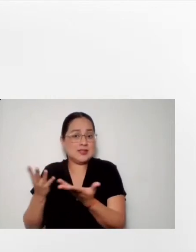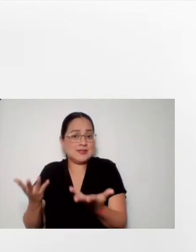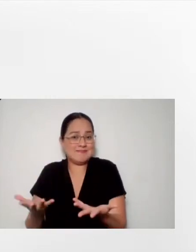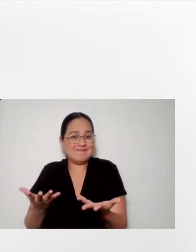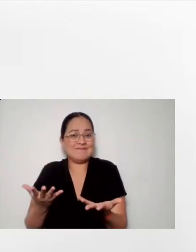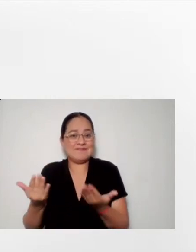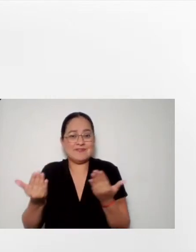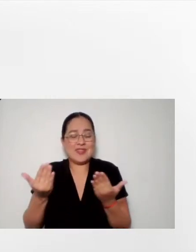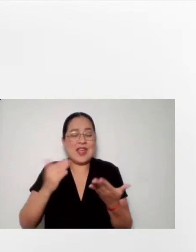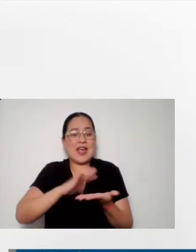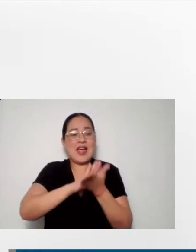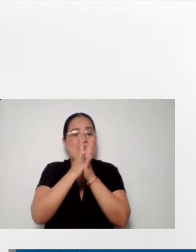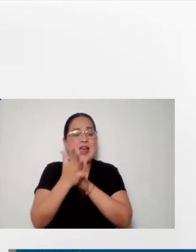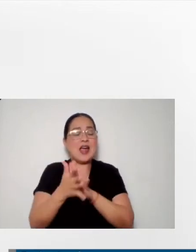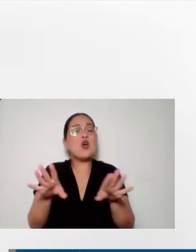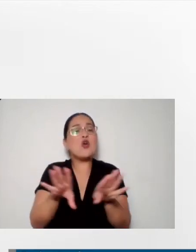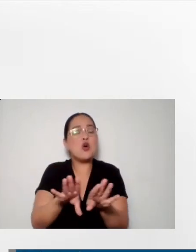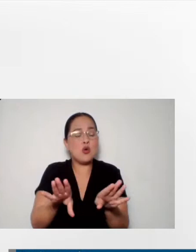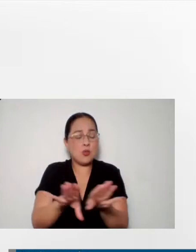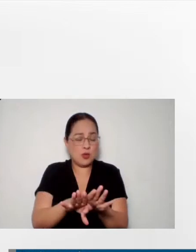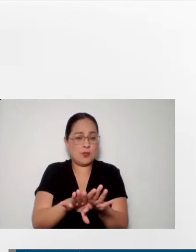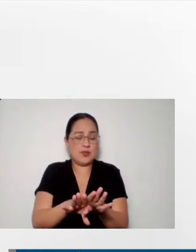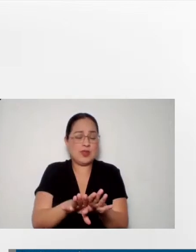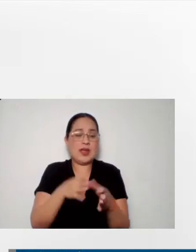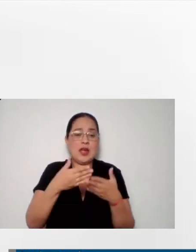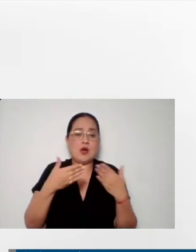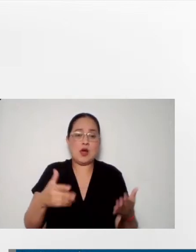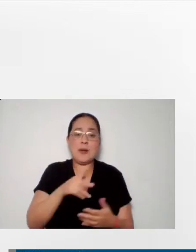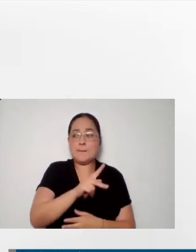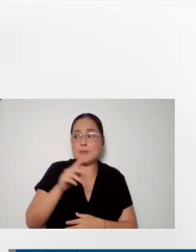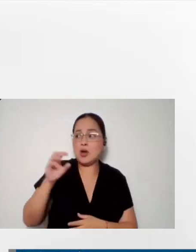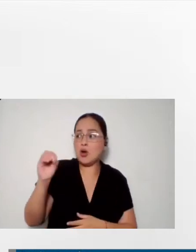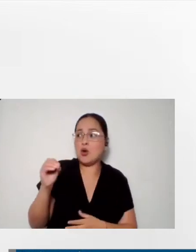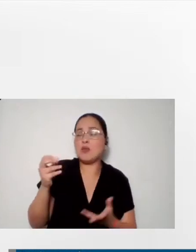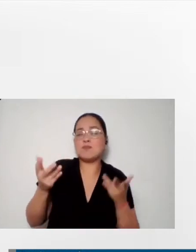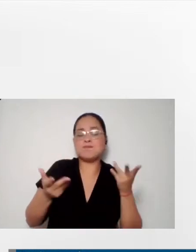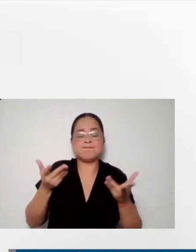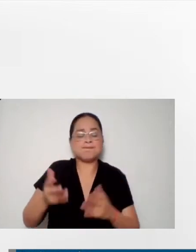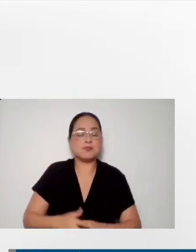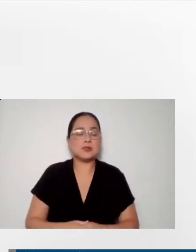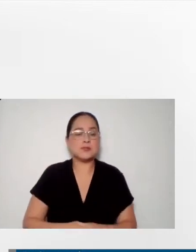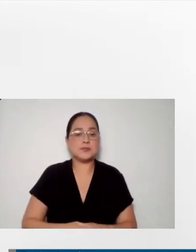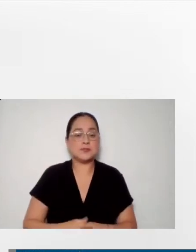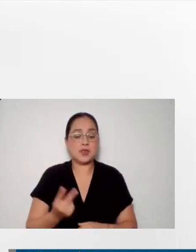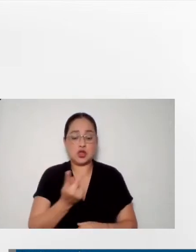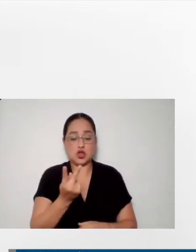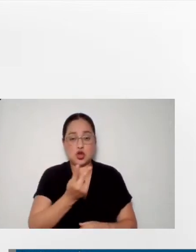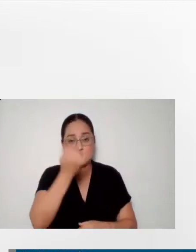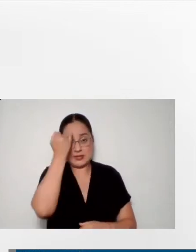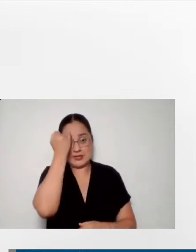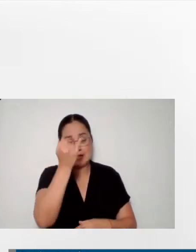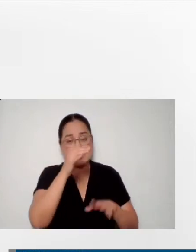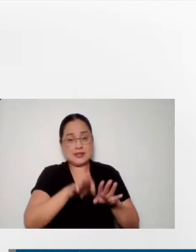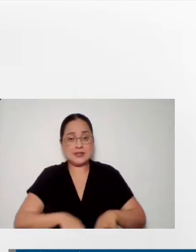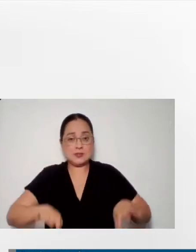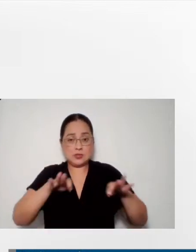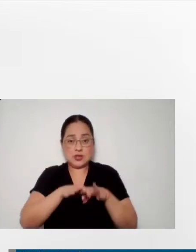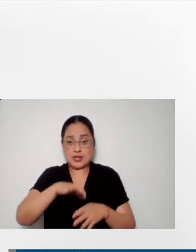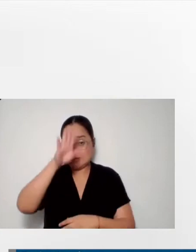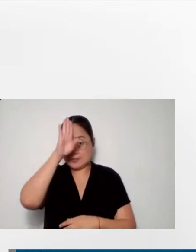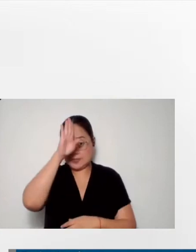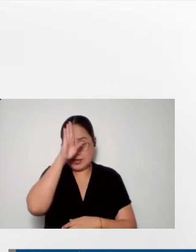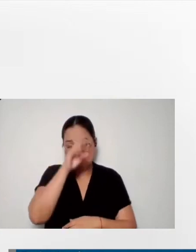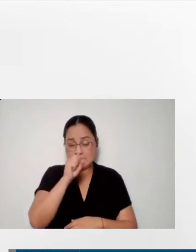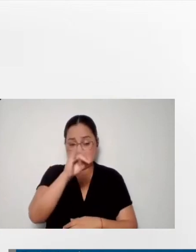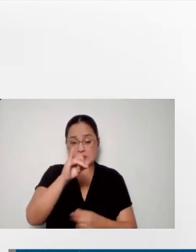en el entendimiento de los precedentes? En fin, estas 2 grandes visiones que te cuento me parecen que dotan a